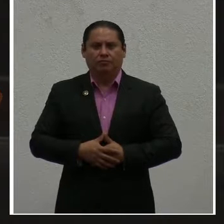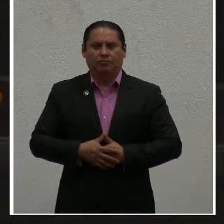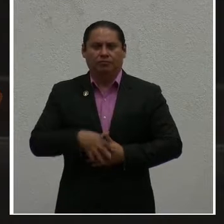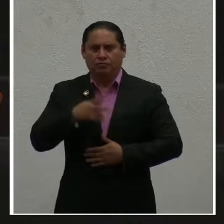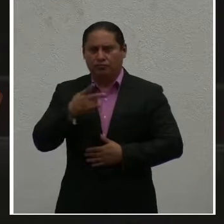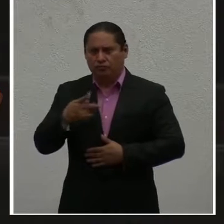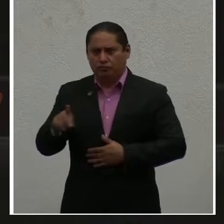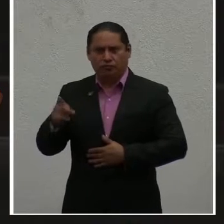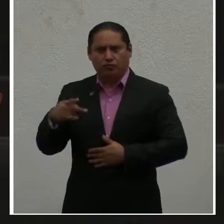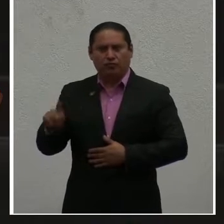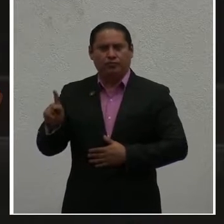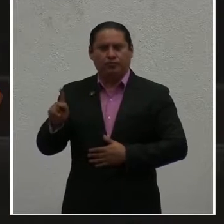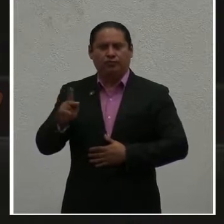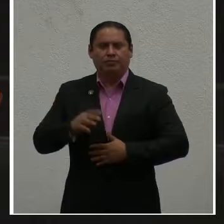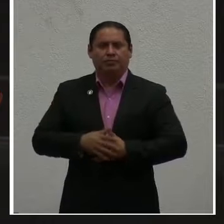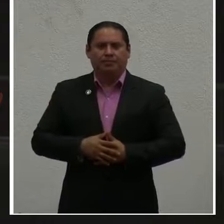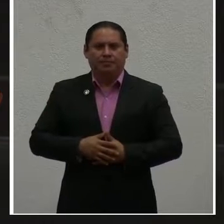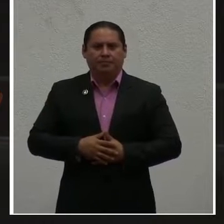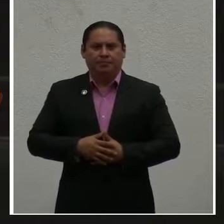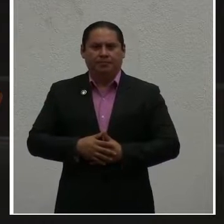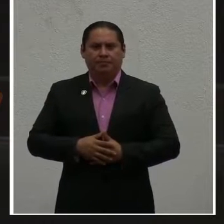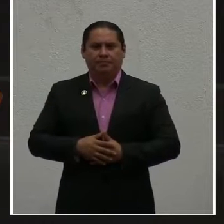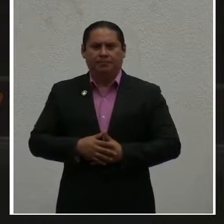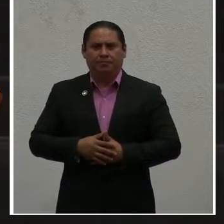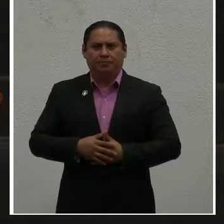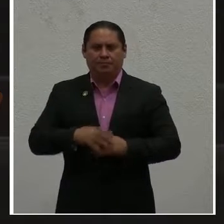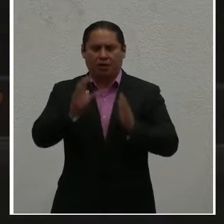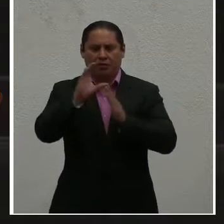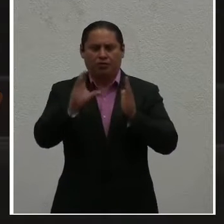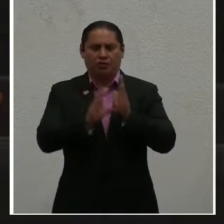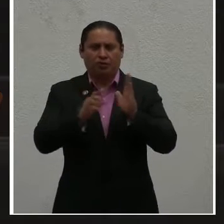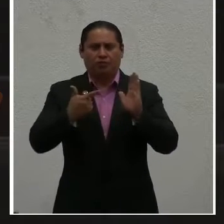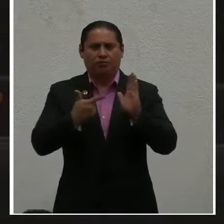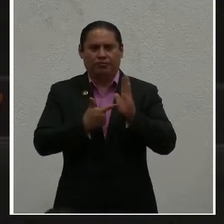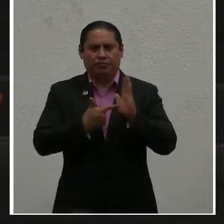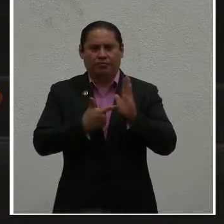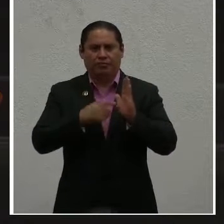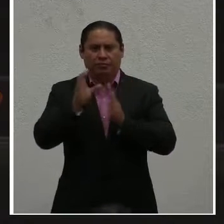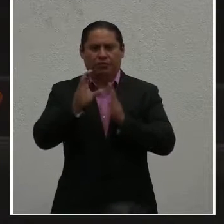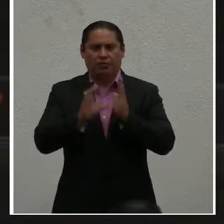las facultades que le concede la Constitución Política Local,